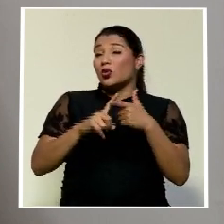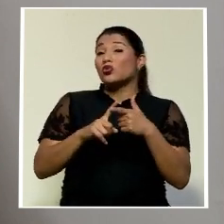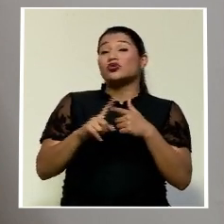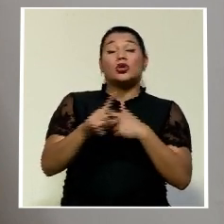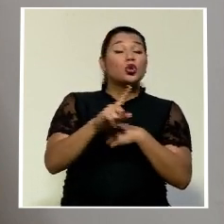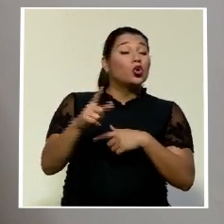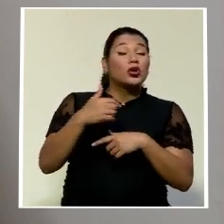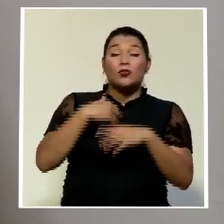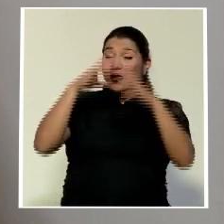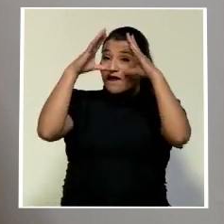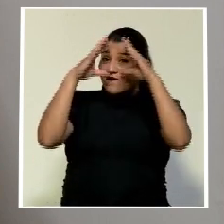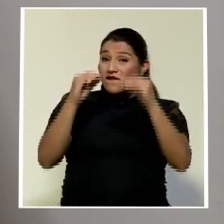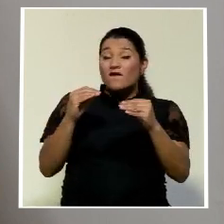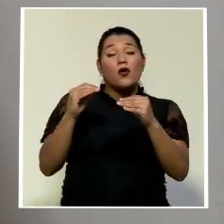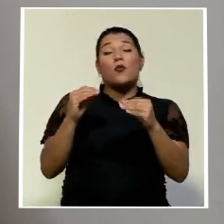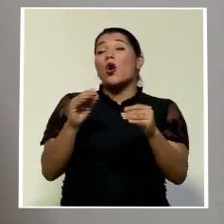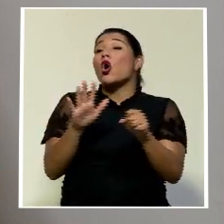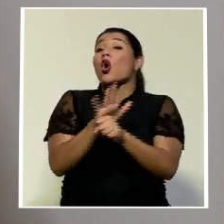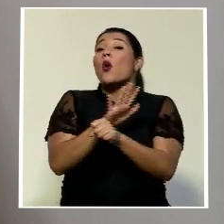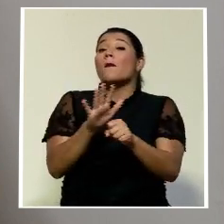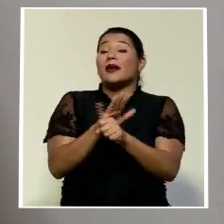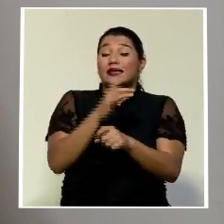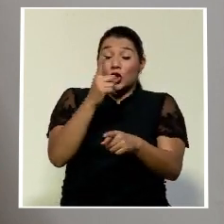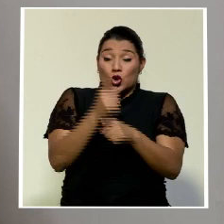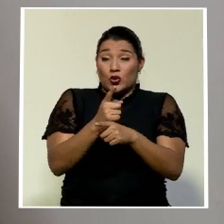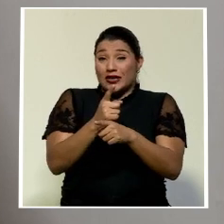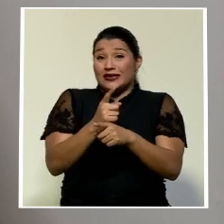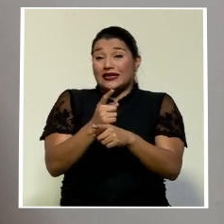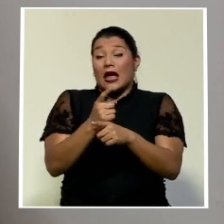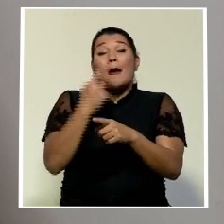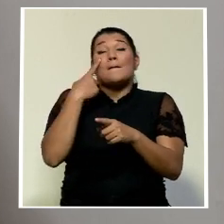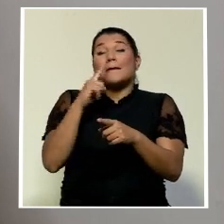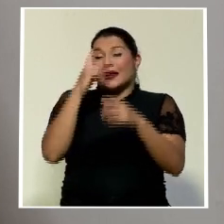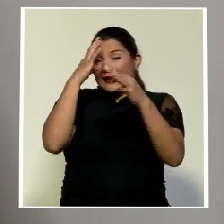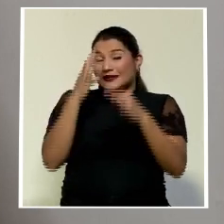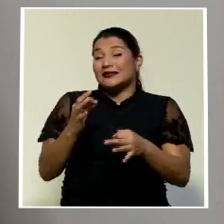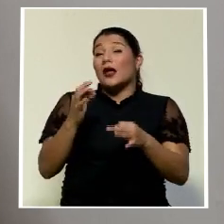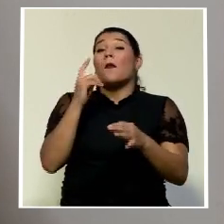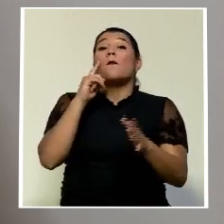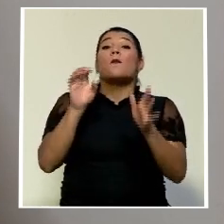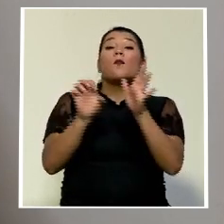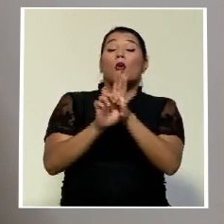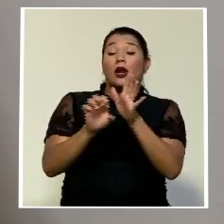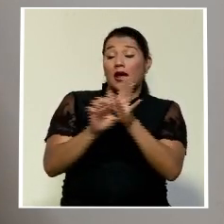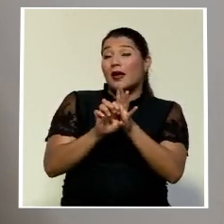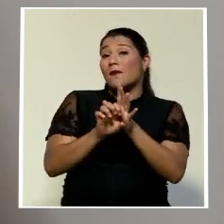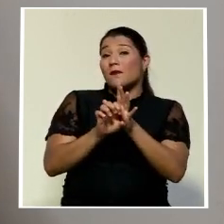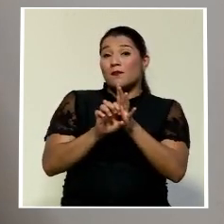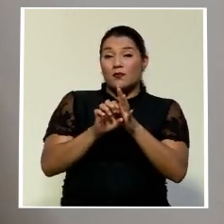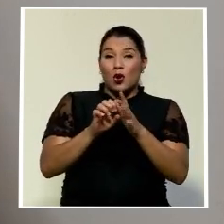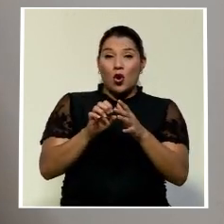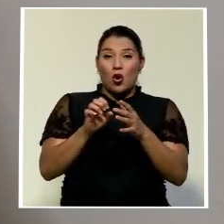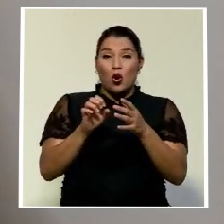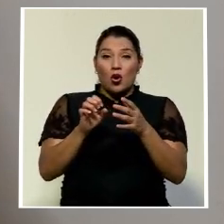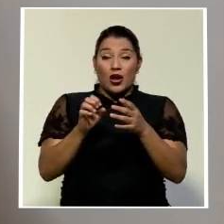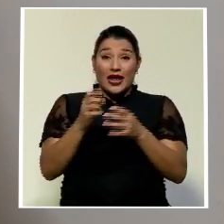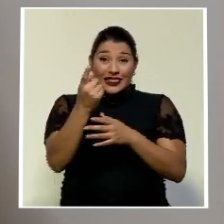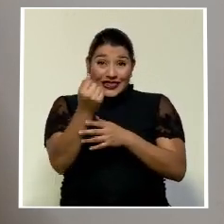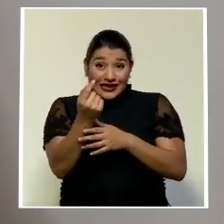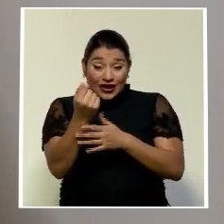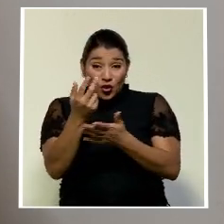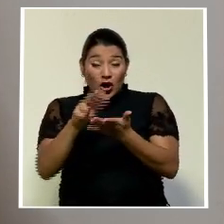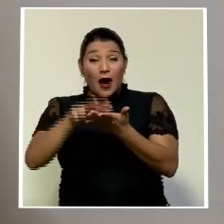de información integrada y oportuna para la toma de decisiones, entre ellas del detalle de los recursos aprobados a cada junta y